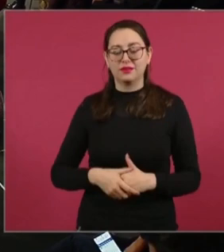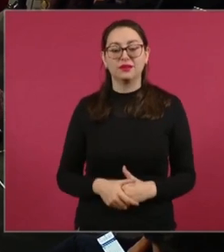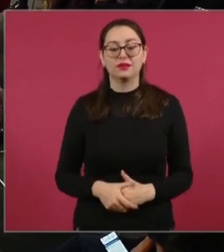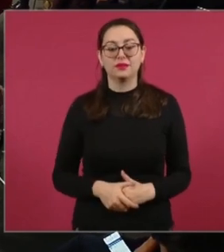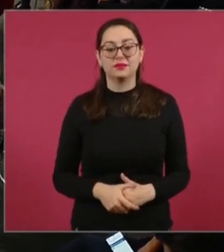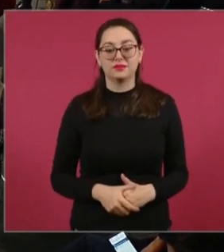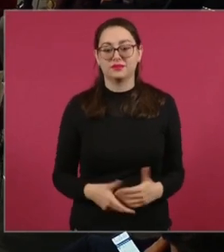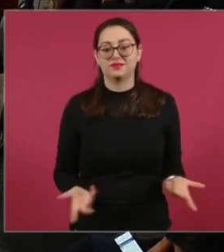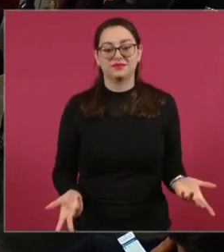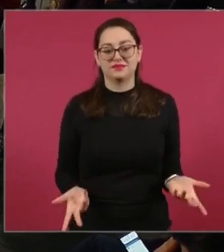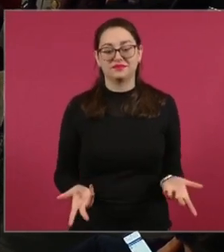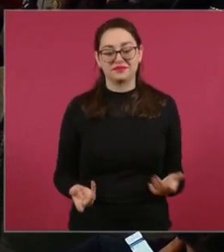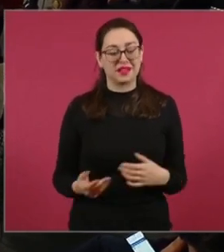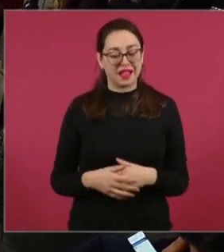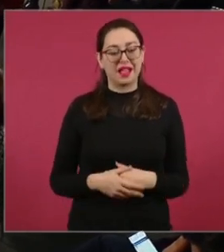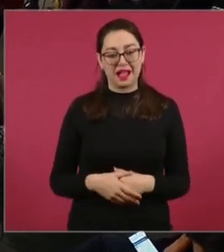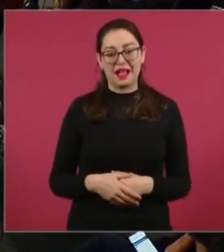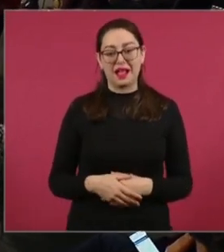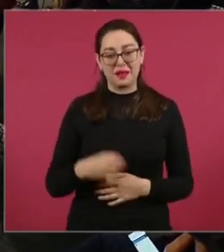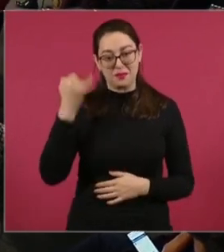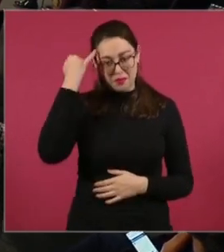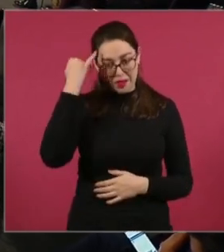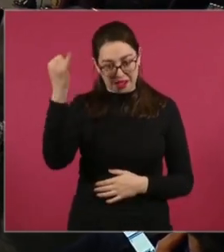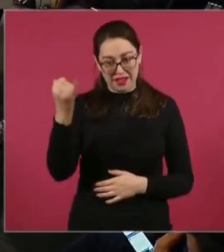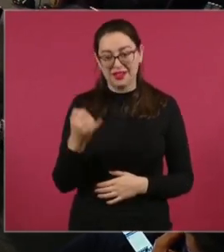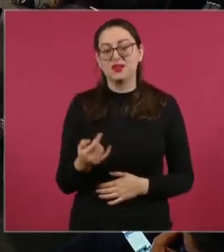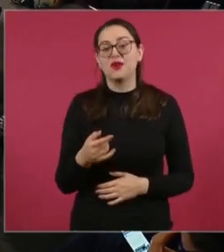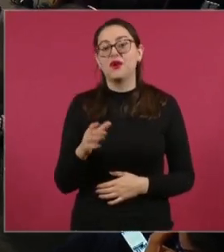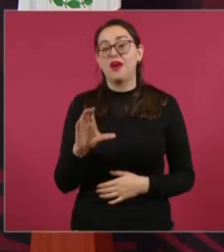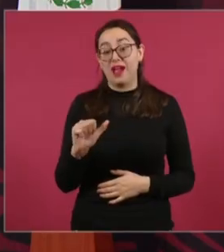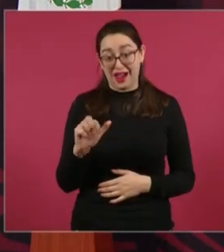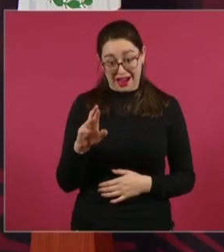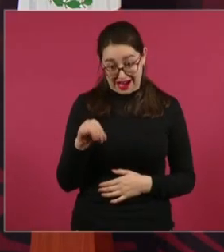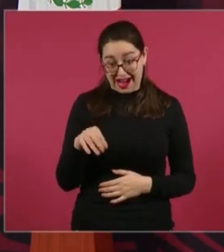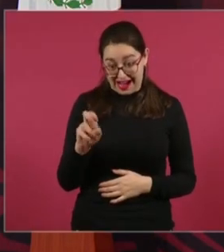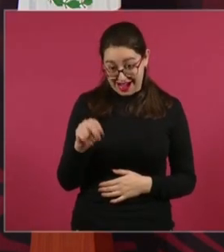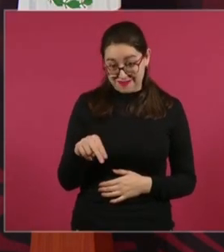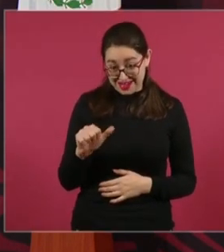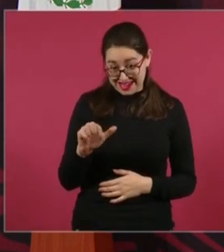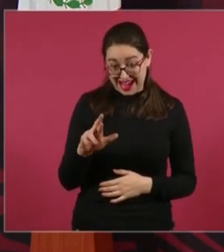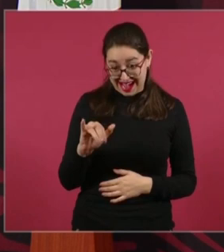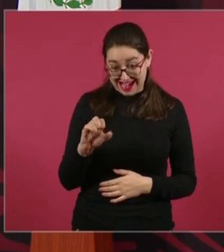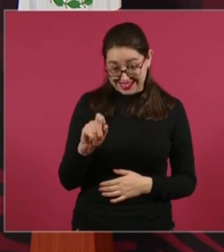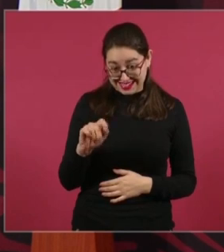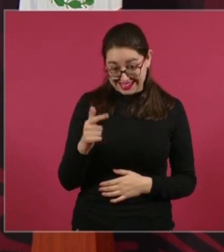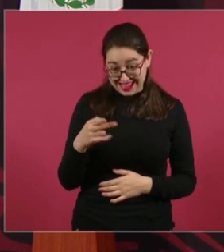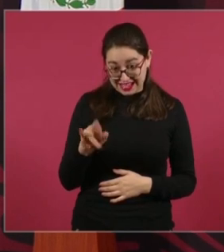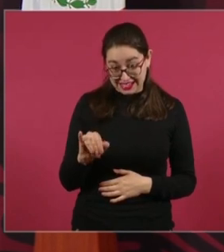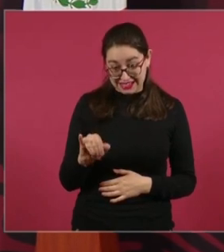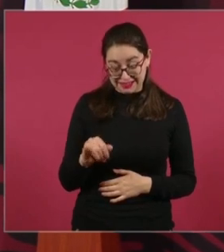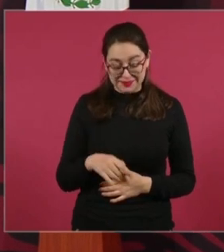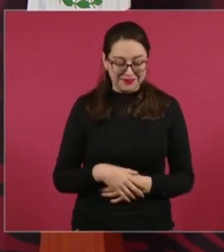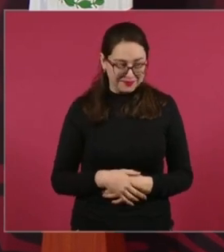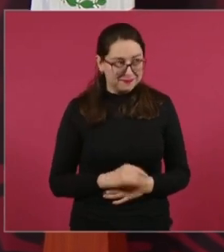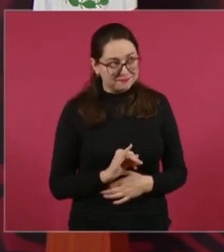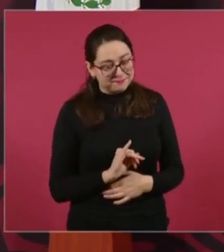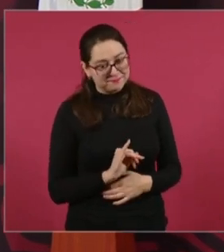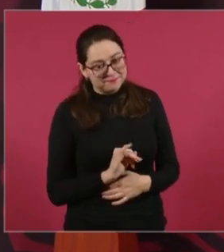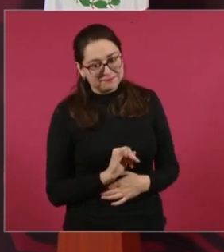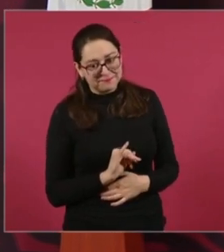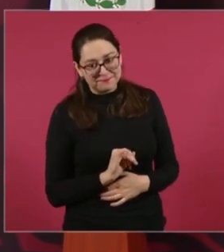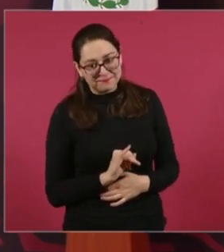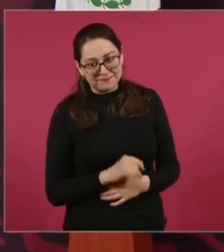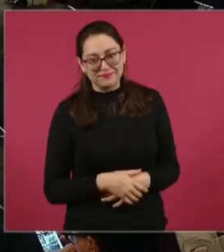ya me imagino a Carmen Aristegui, Anabel Hernández,